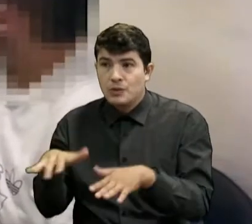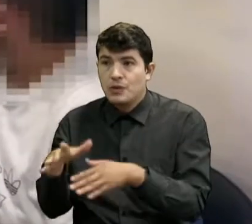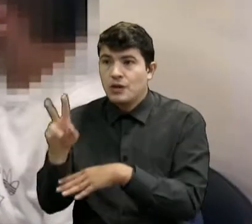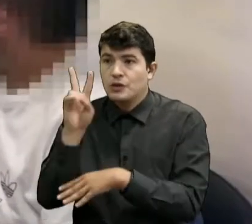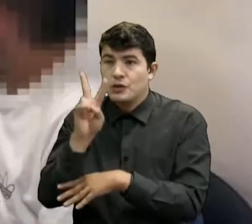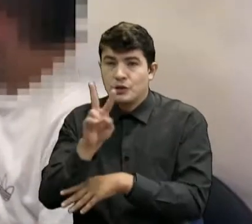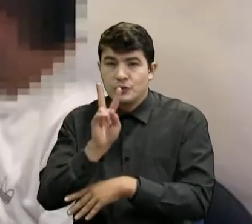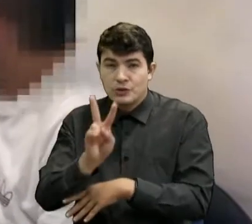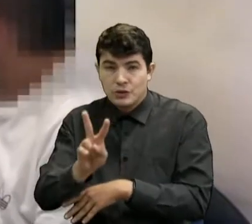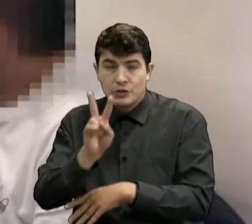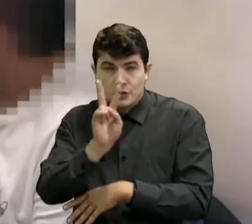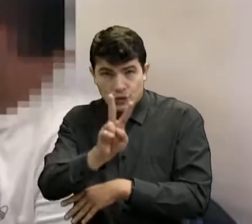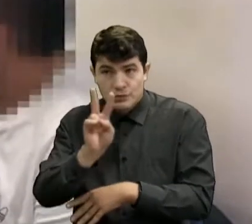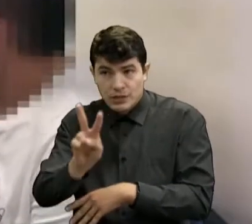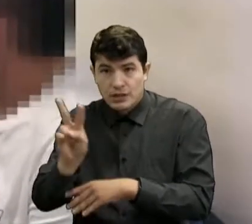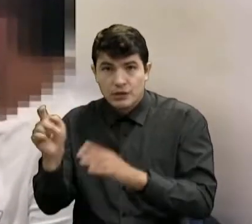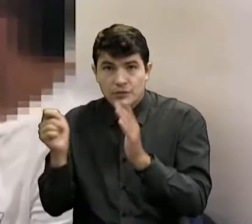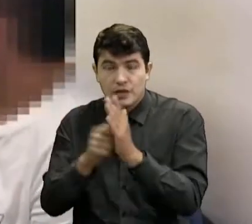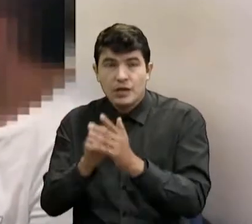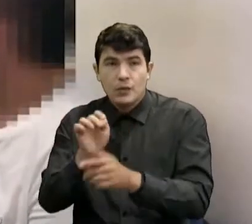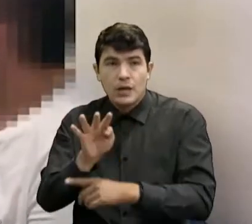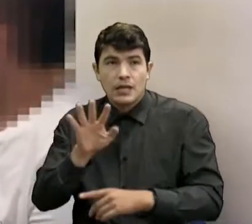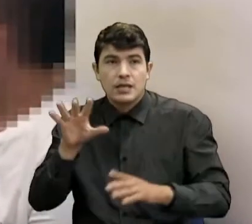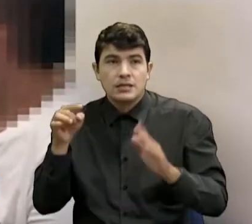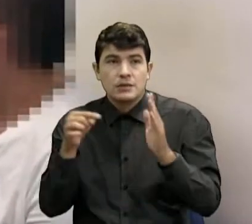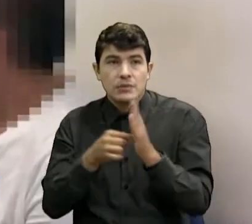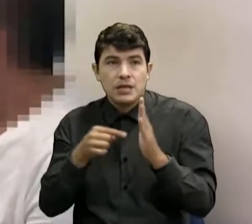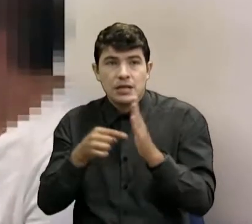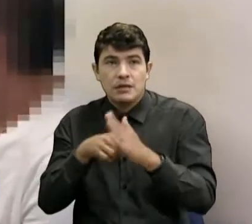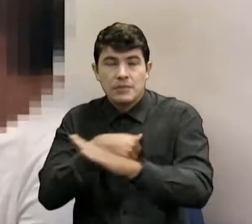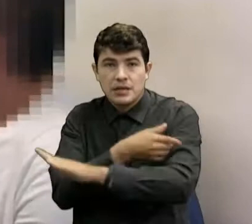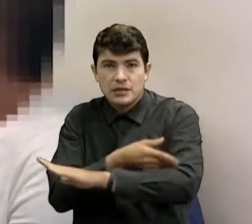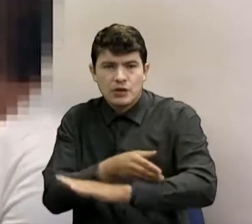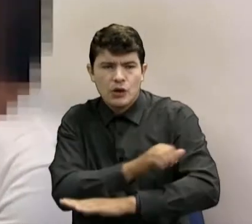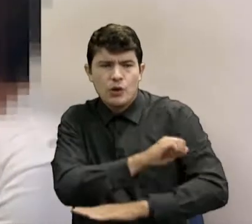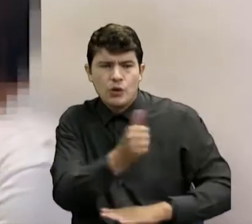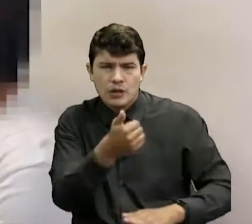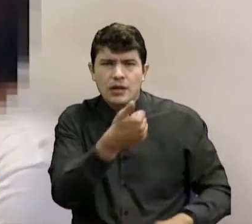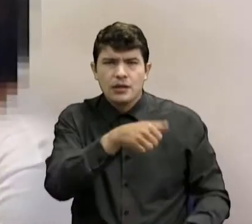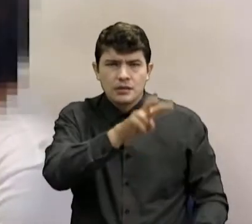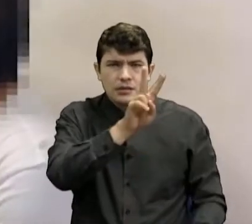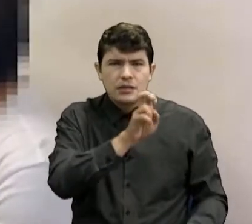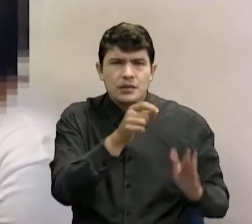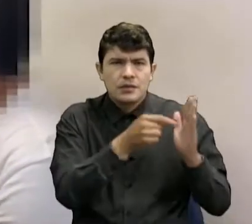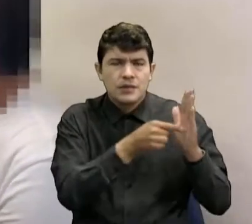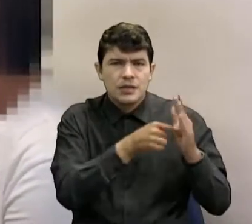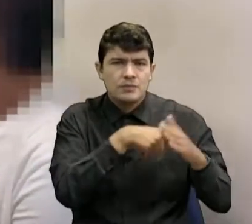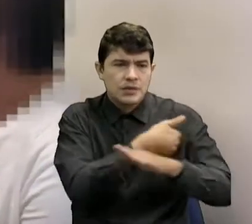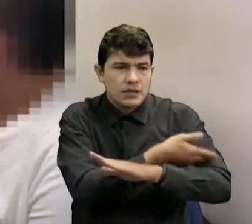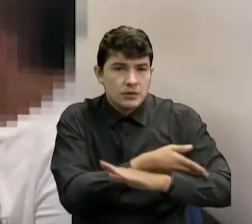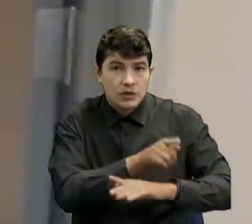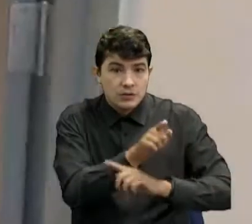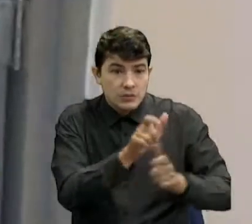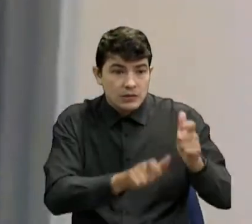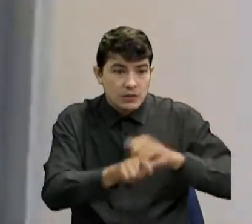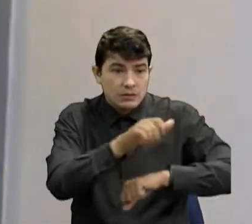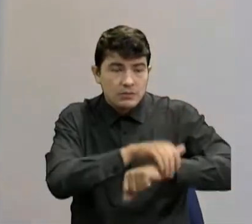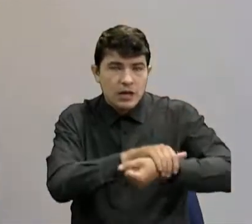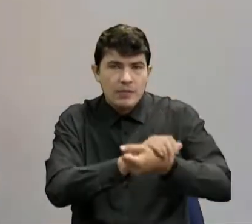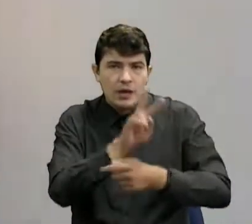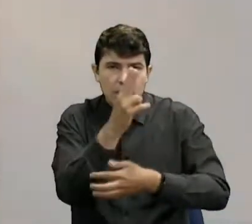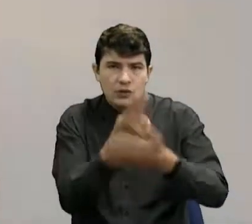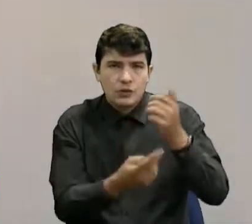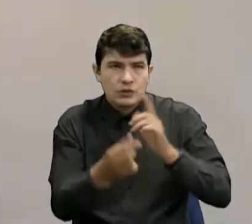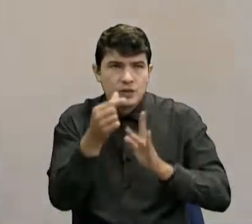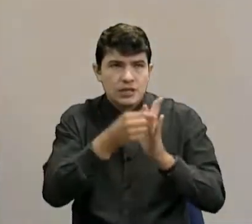222 transacciones por 45 mil millones de pesos. Otra lo hizo por 17 mil millones de pesos. Los detenidos son una pareja de esposos